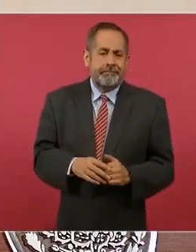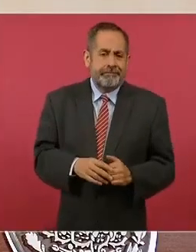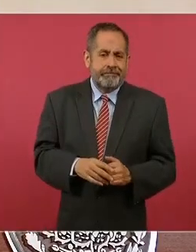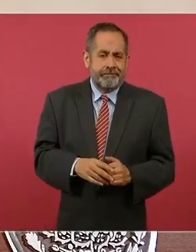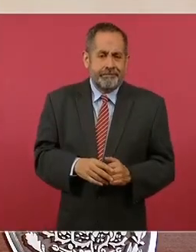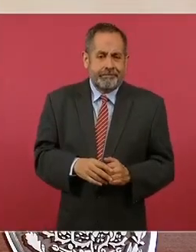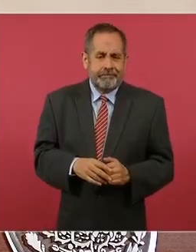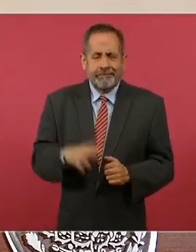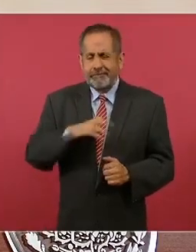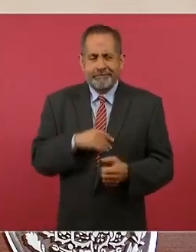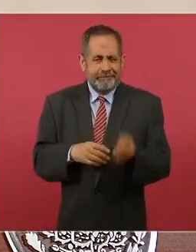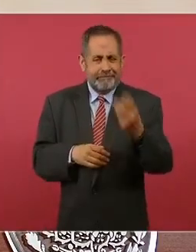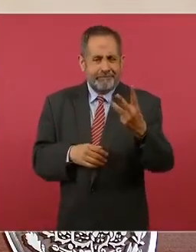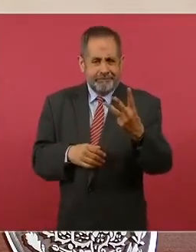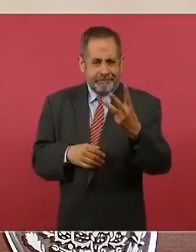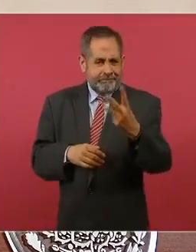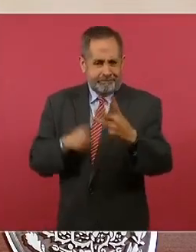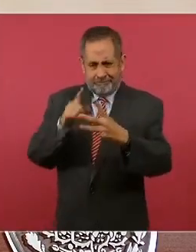hay tres,